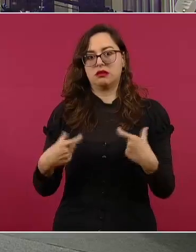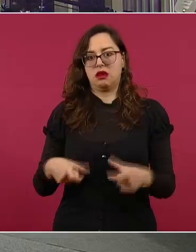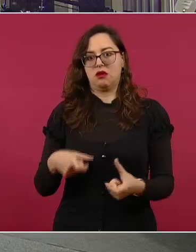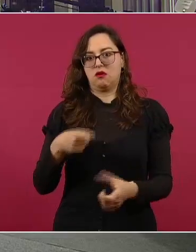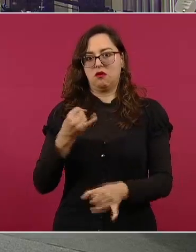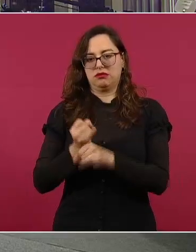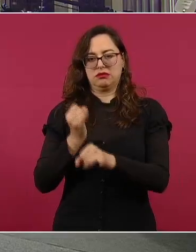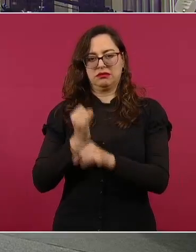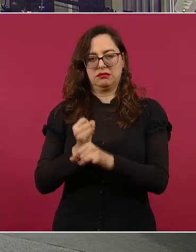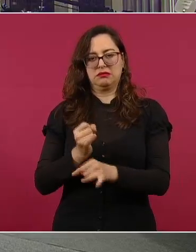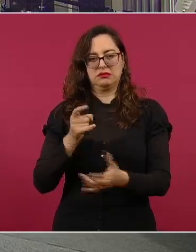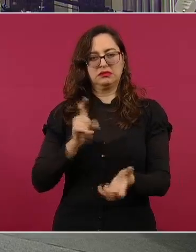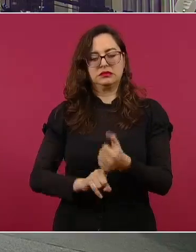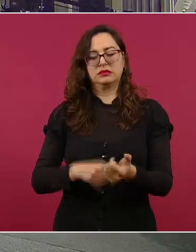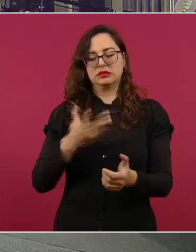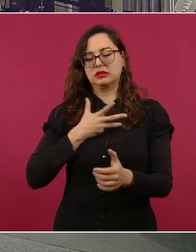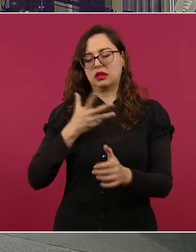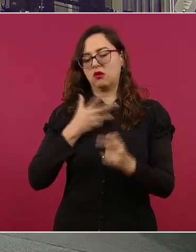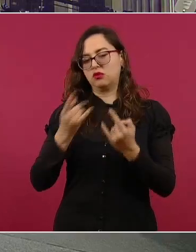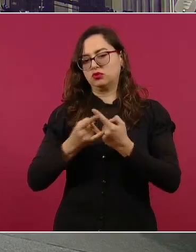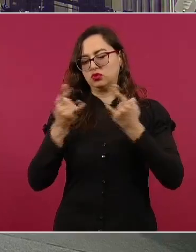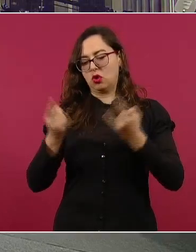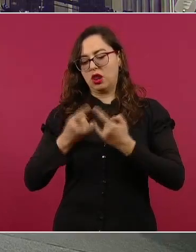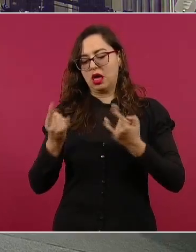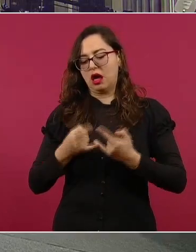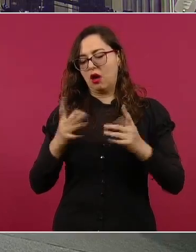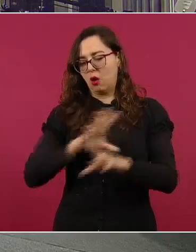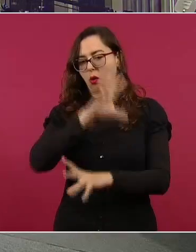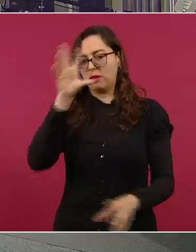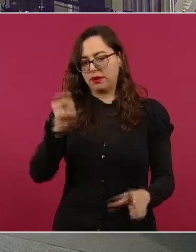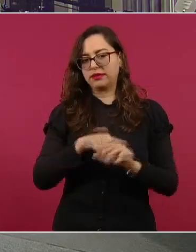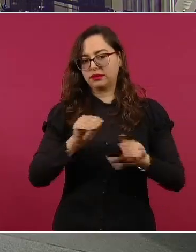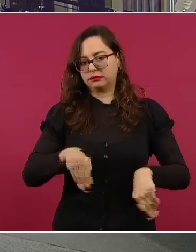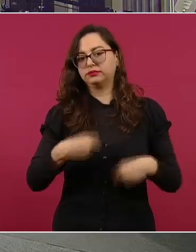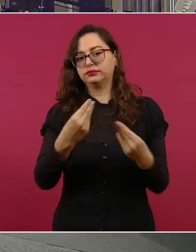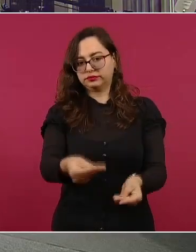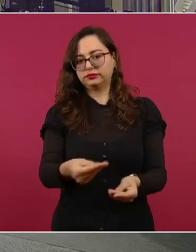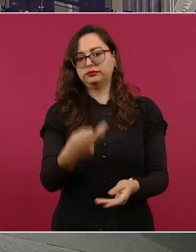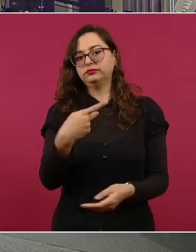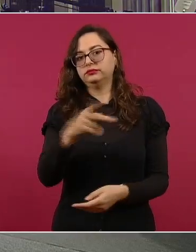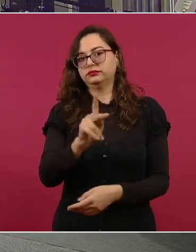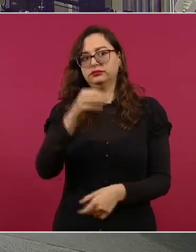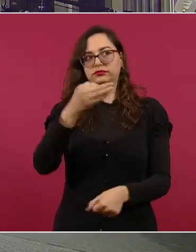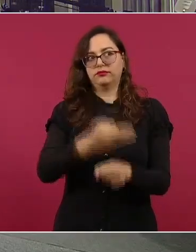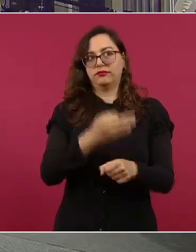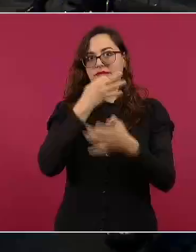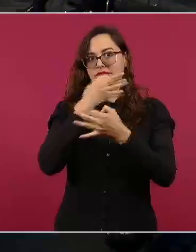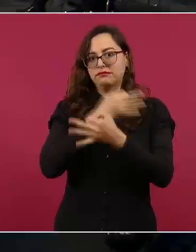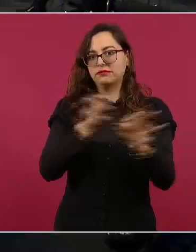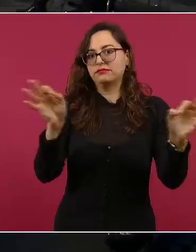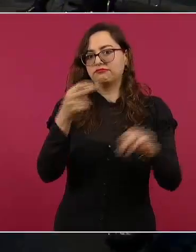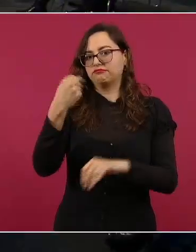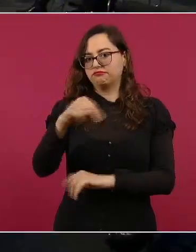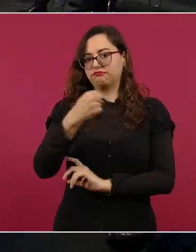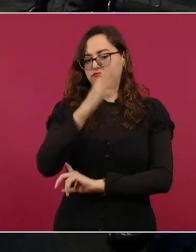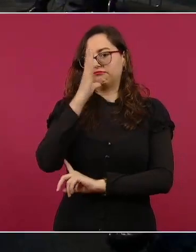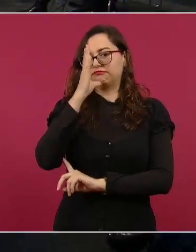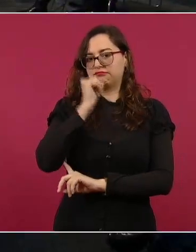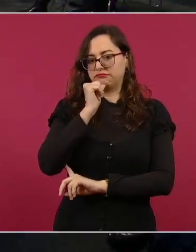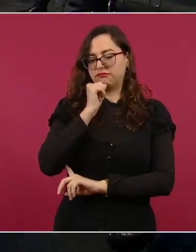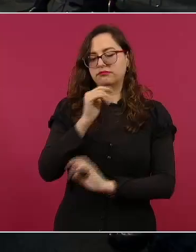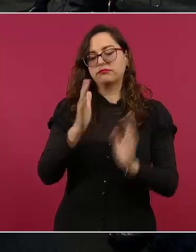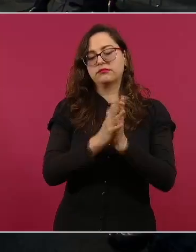tema complejo, ahí tengo el expediente, me pidió que no revelara su identidad, pero sí estas ambas familias le piden